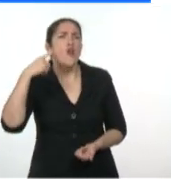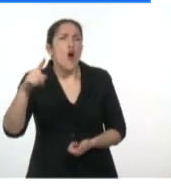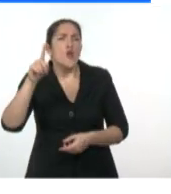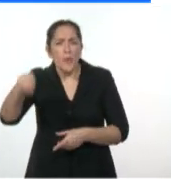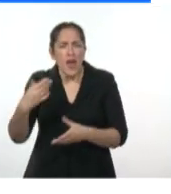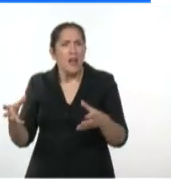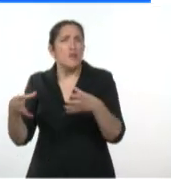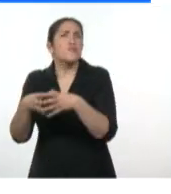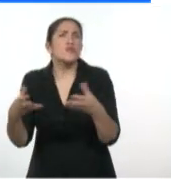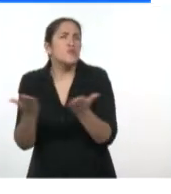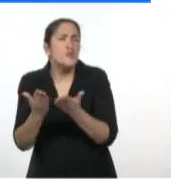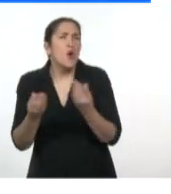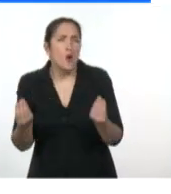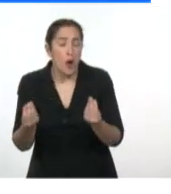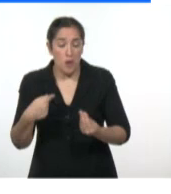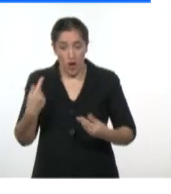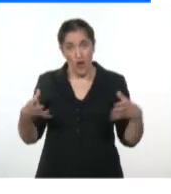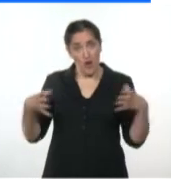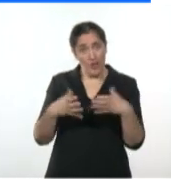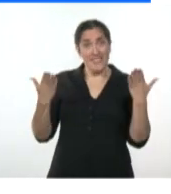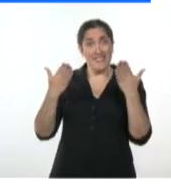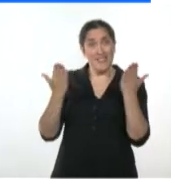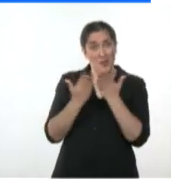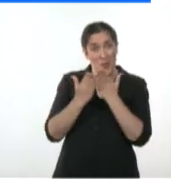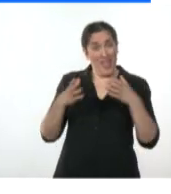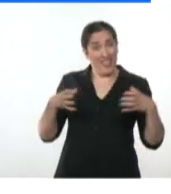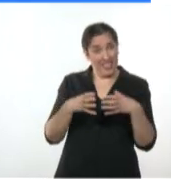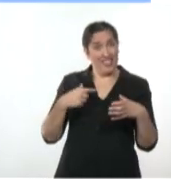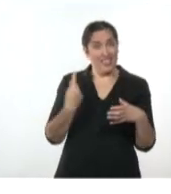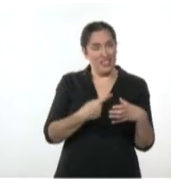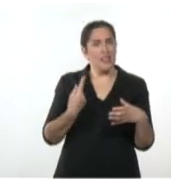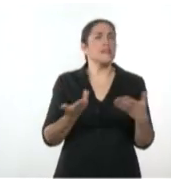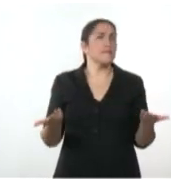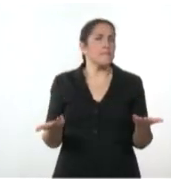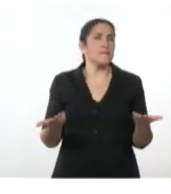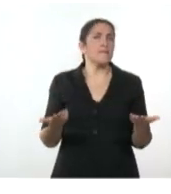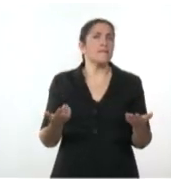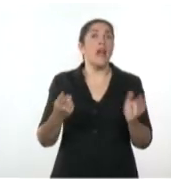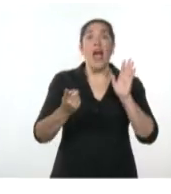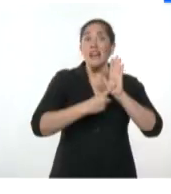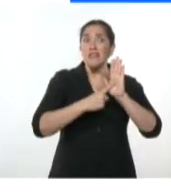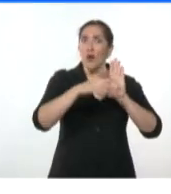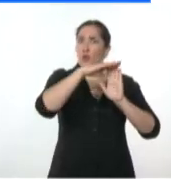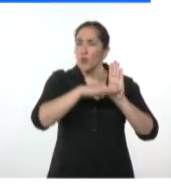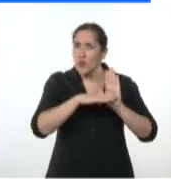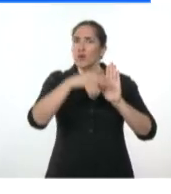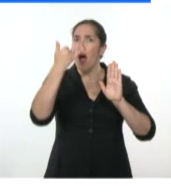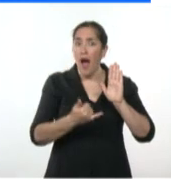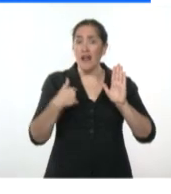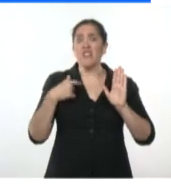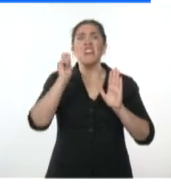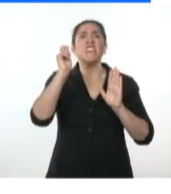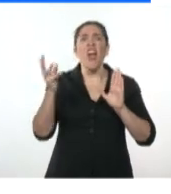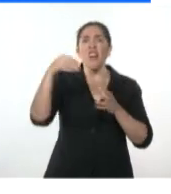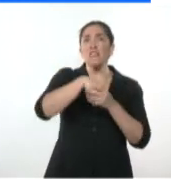Bueno, nosotros como, digamos, centro de estudiantes, en realidad, por definición, en nuestro estatuto está dicho que parte del centro de estudiantes son todos